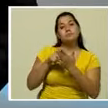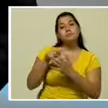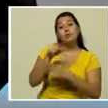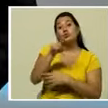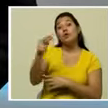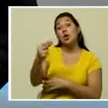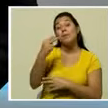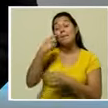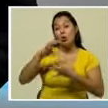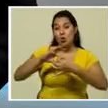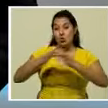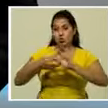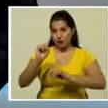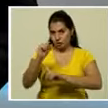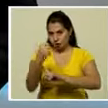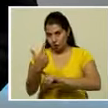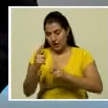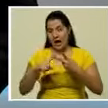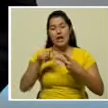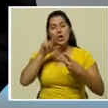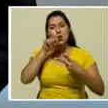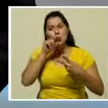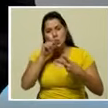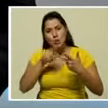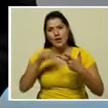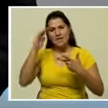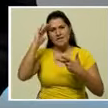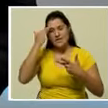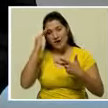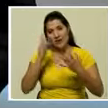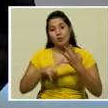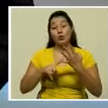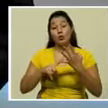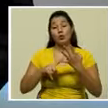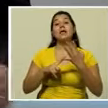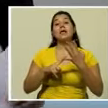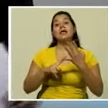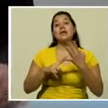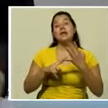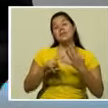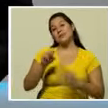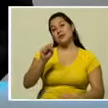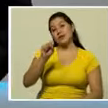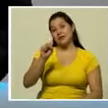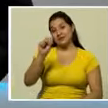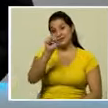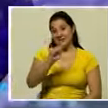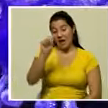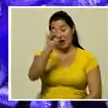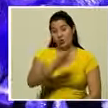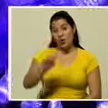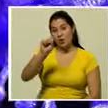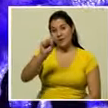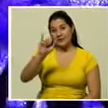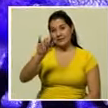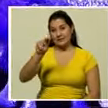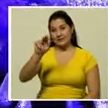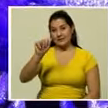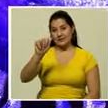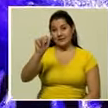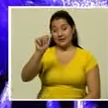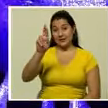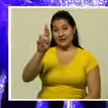redes sociales, tanto en Facebook como en Twitter, como @SINART-Noticias. Vamos a presentar los gráficos que analizan